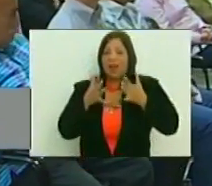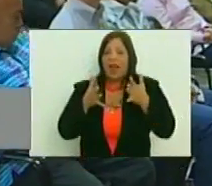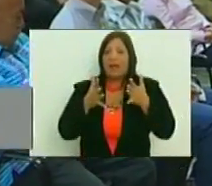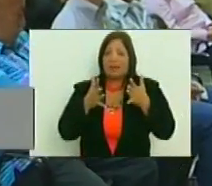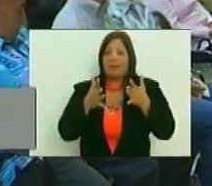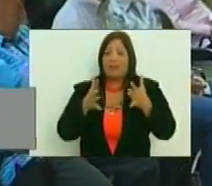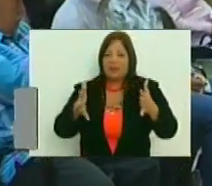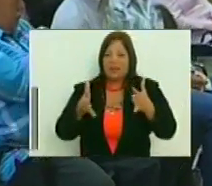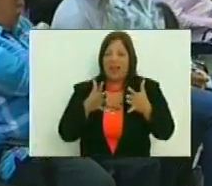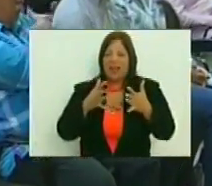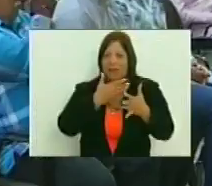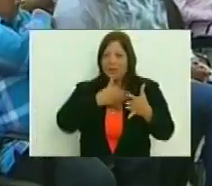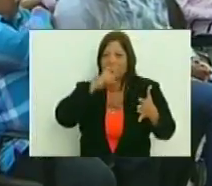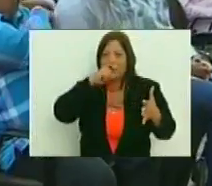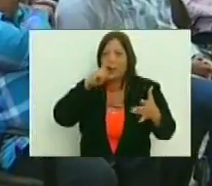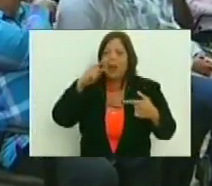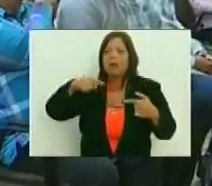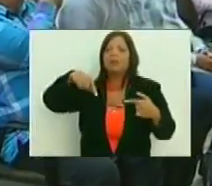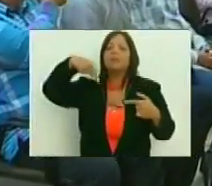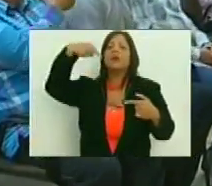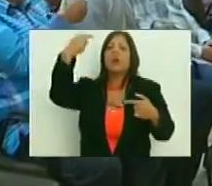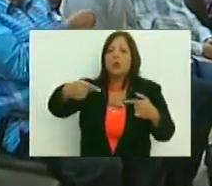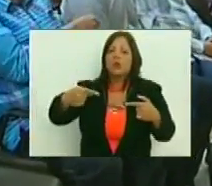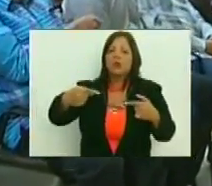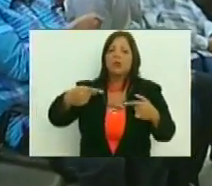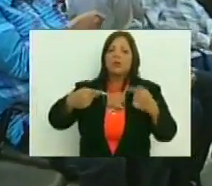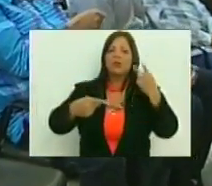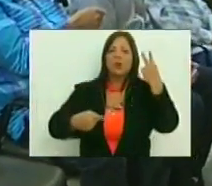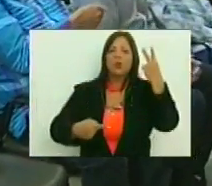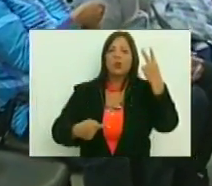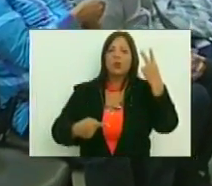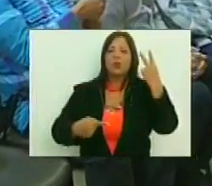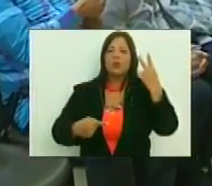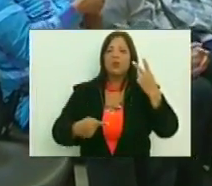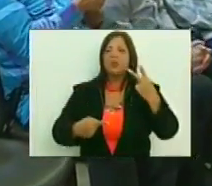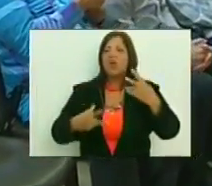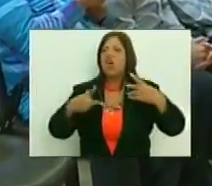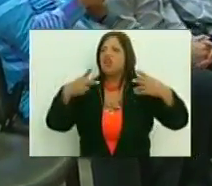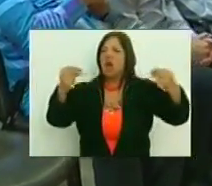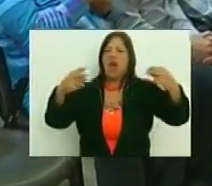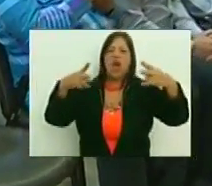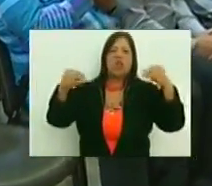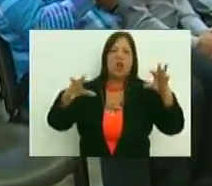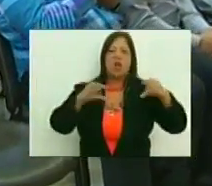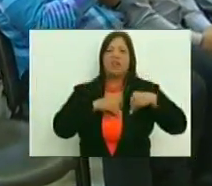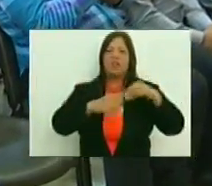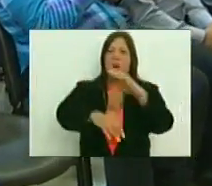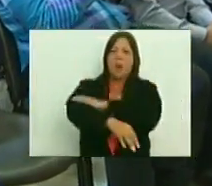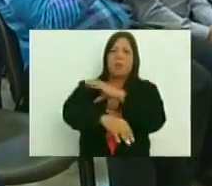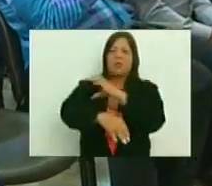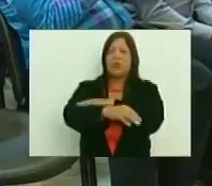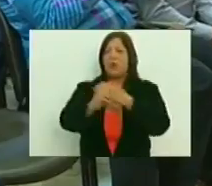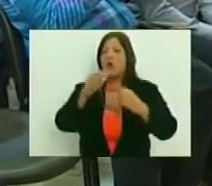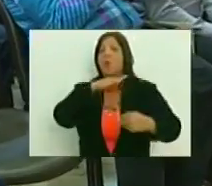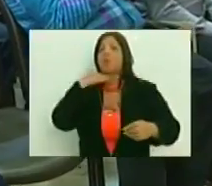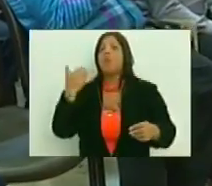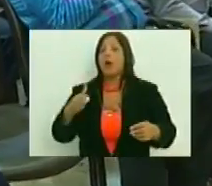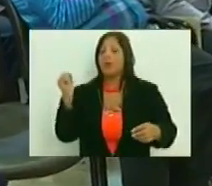elecciones, al día siguiente ya habían un desconocimiento y una decena de